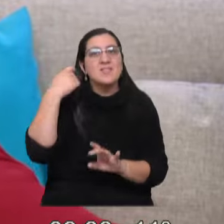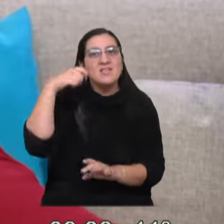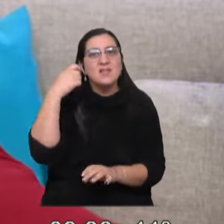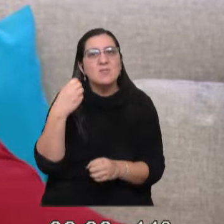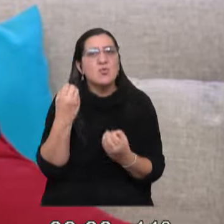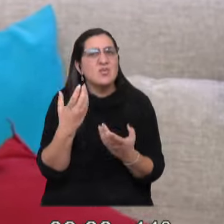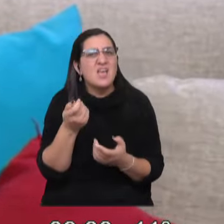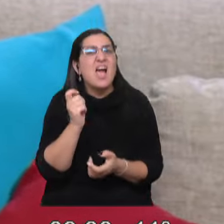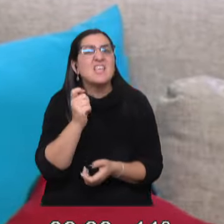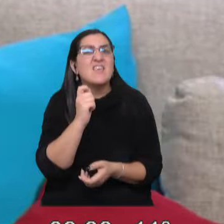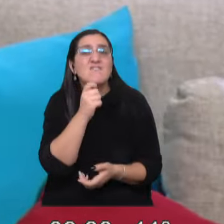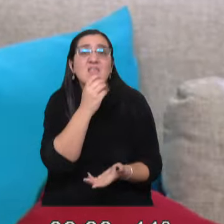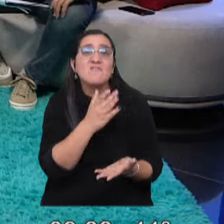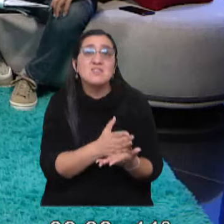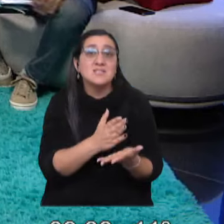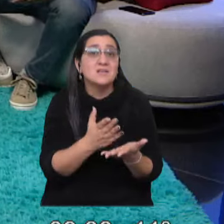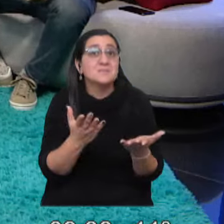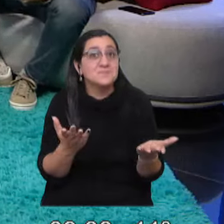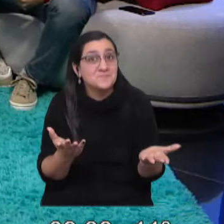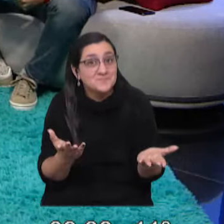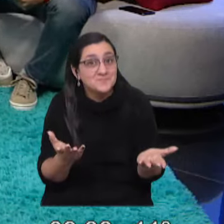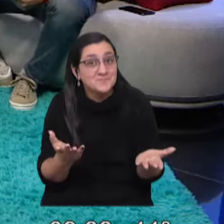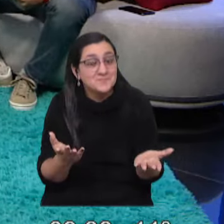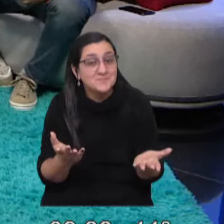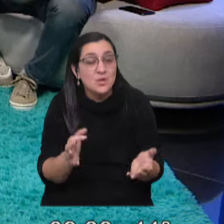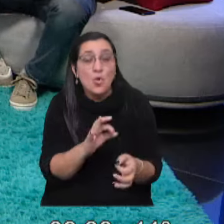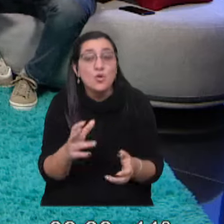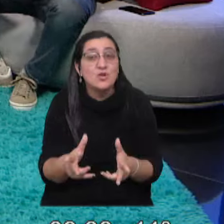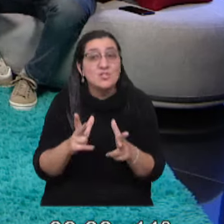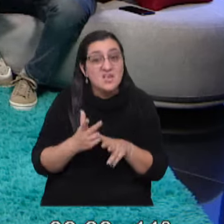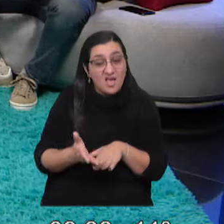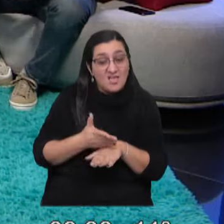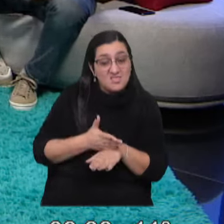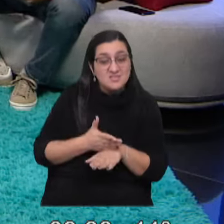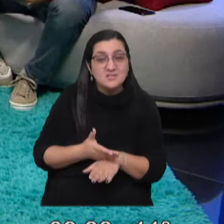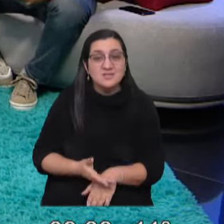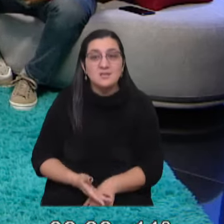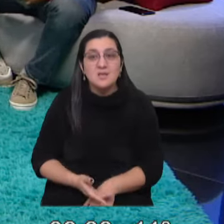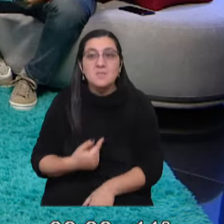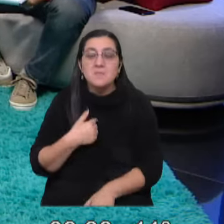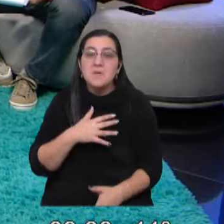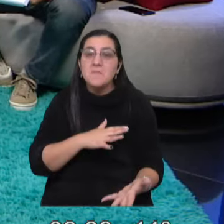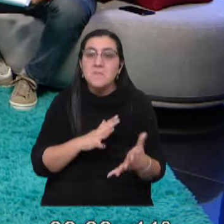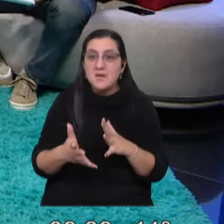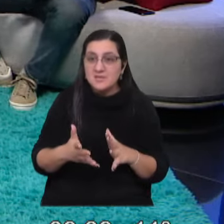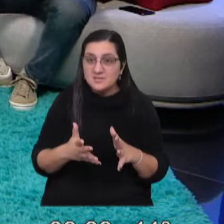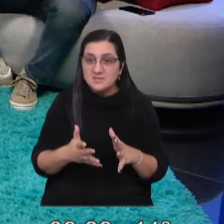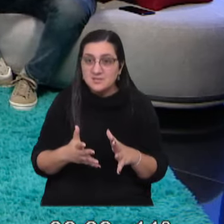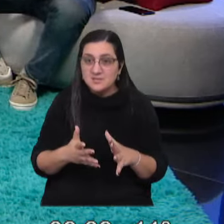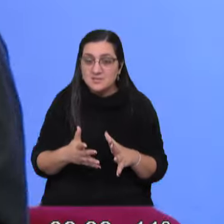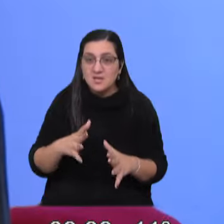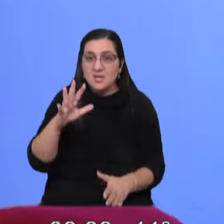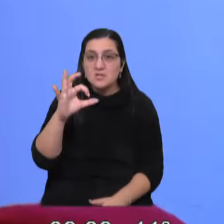a quién beneficia o a los su que nos digan antes no porque eh Me parece que en